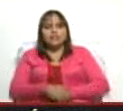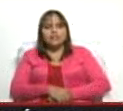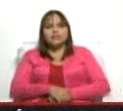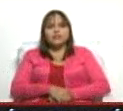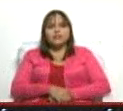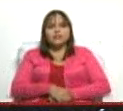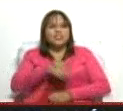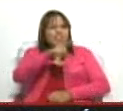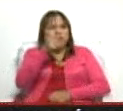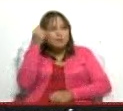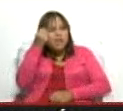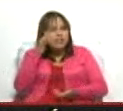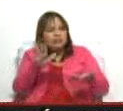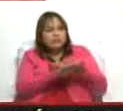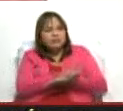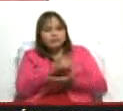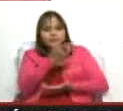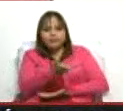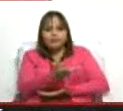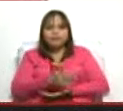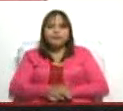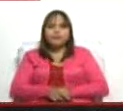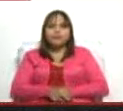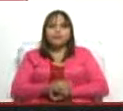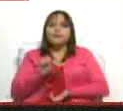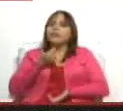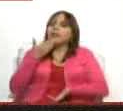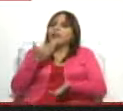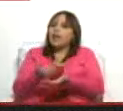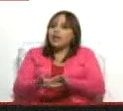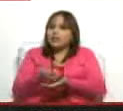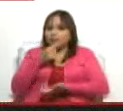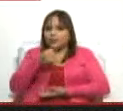su opinión al respecto. Gracias.